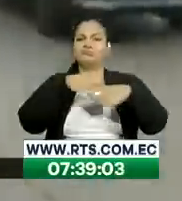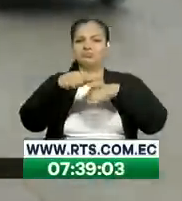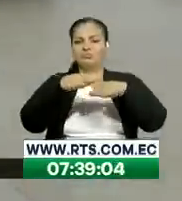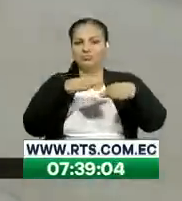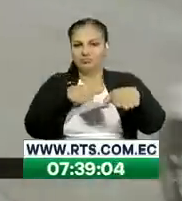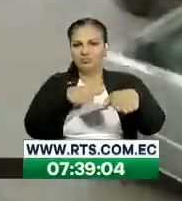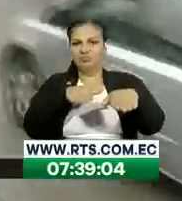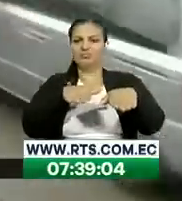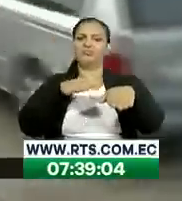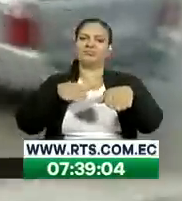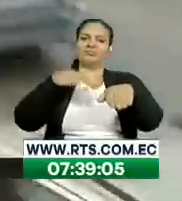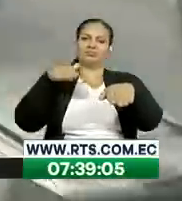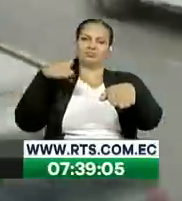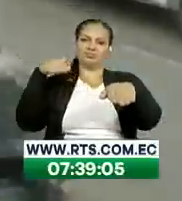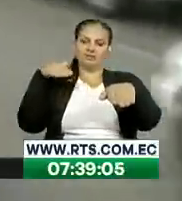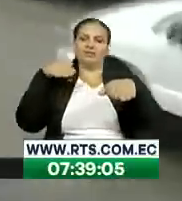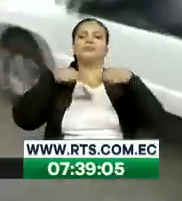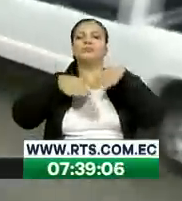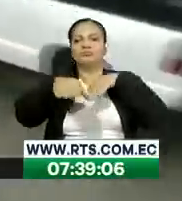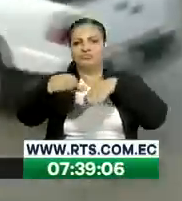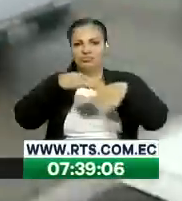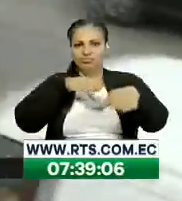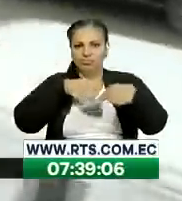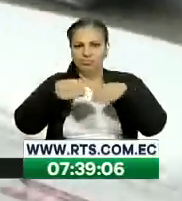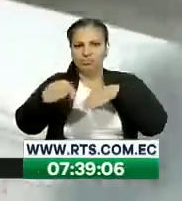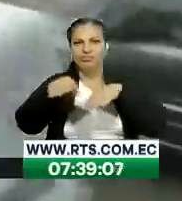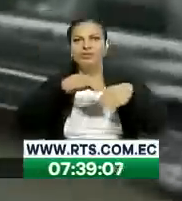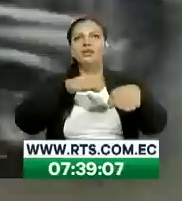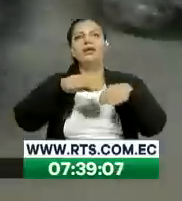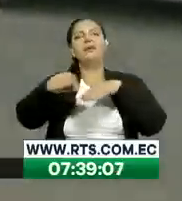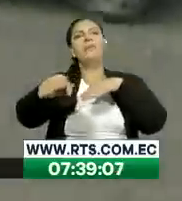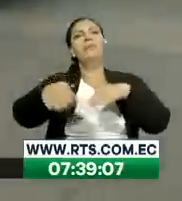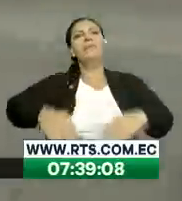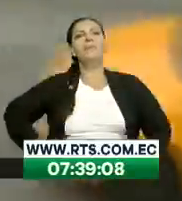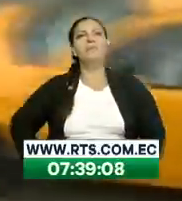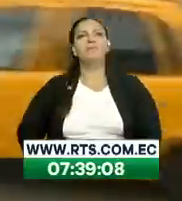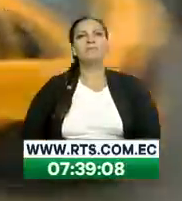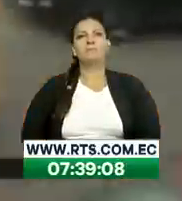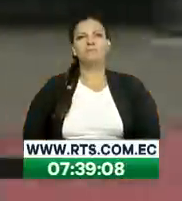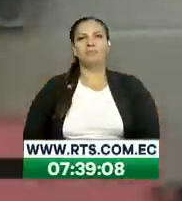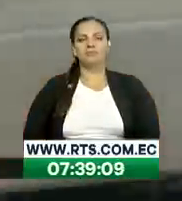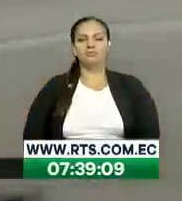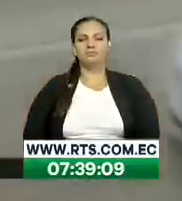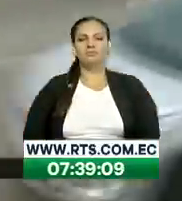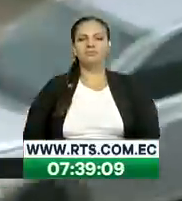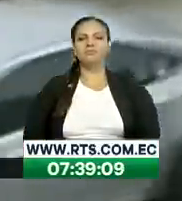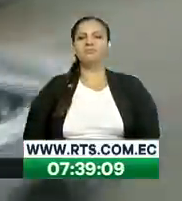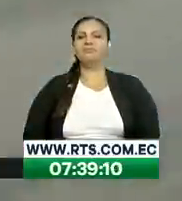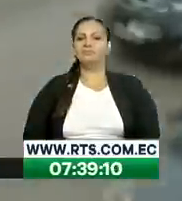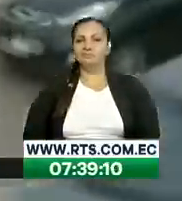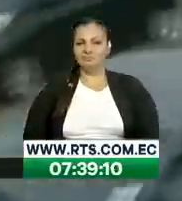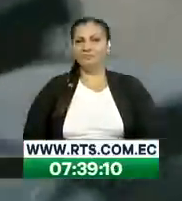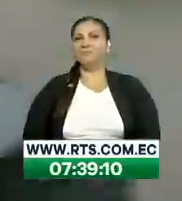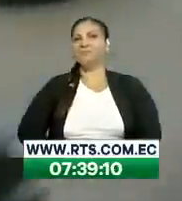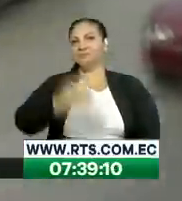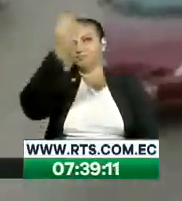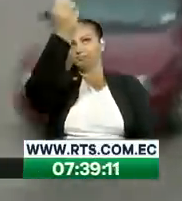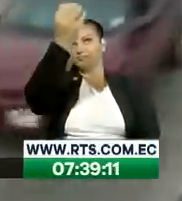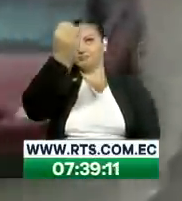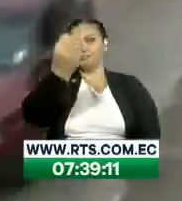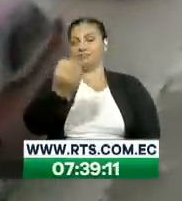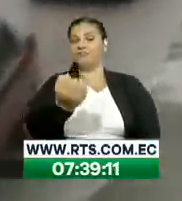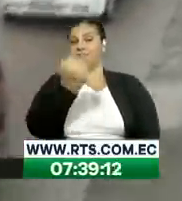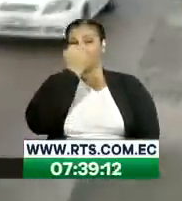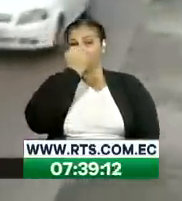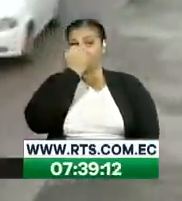fluyendo el tránsito, no se están generando esas interminables columnas. Ojo, eso mientras el semáforo se encuentra en rojo. Pero